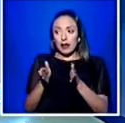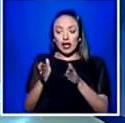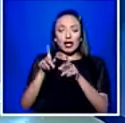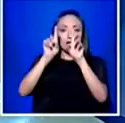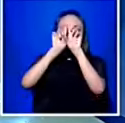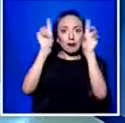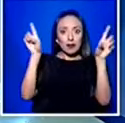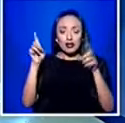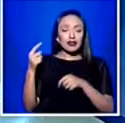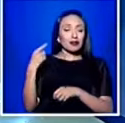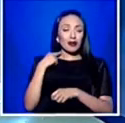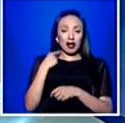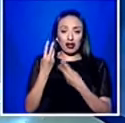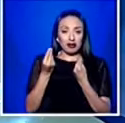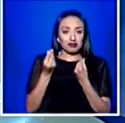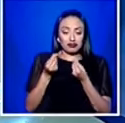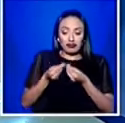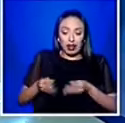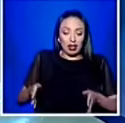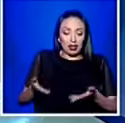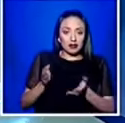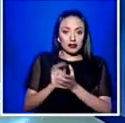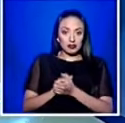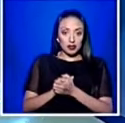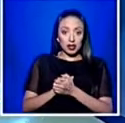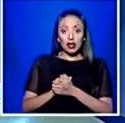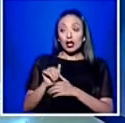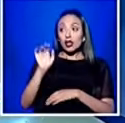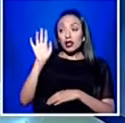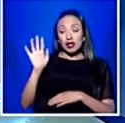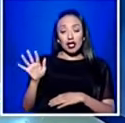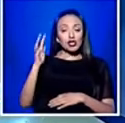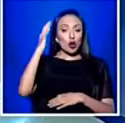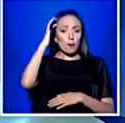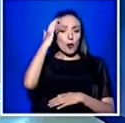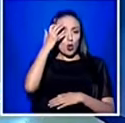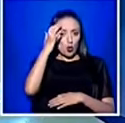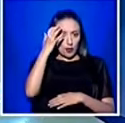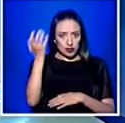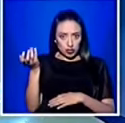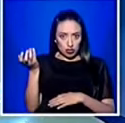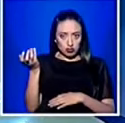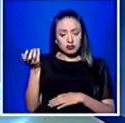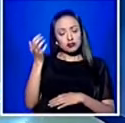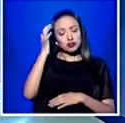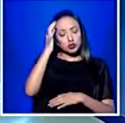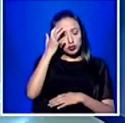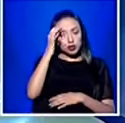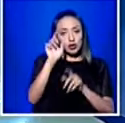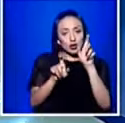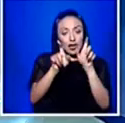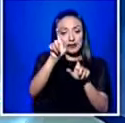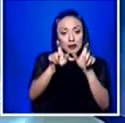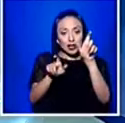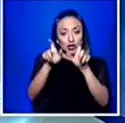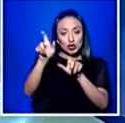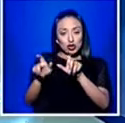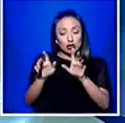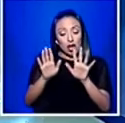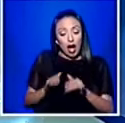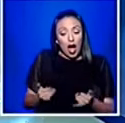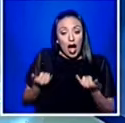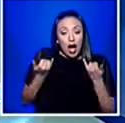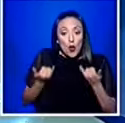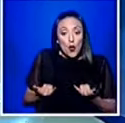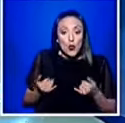ya hablan de millonarias pérdidas en ese sentido y la preocupación o la incertidumbre en la ciudadanía ha recrudecido en estos días